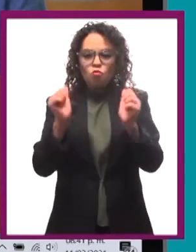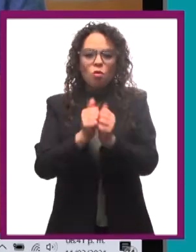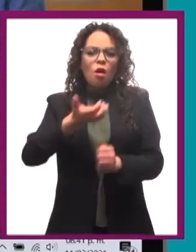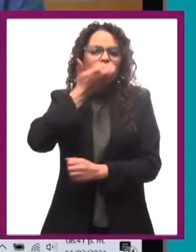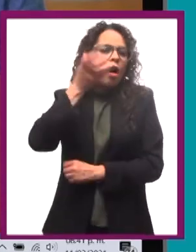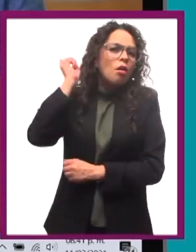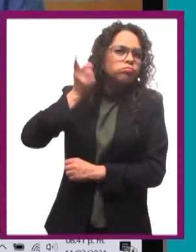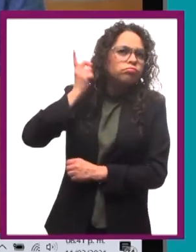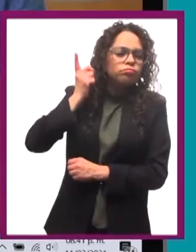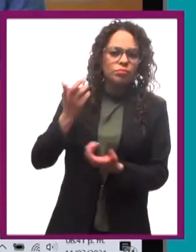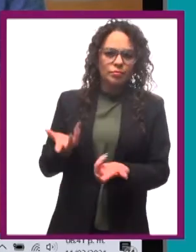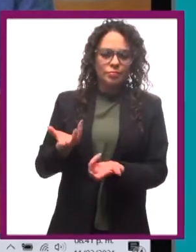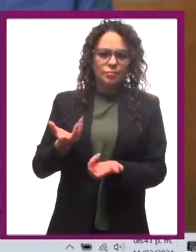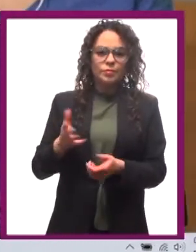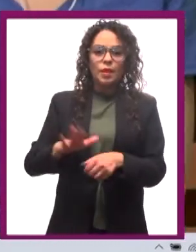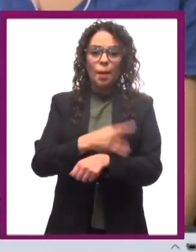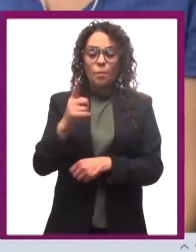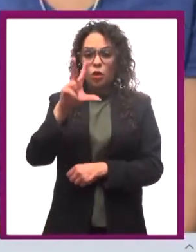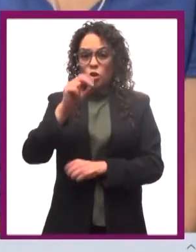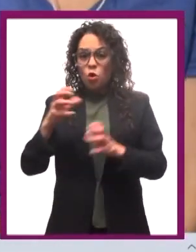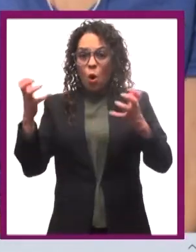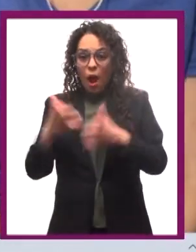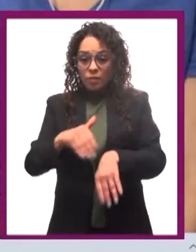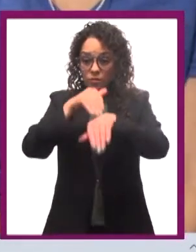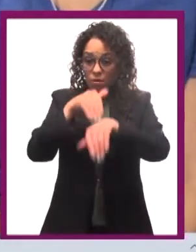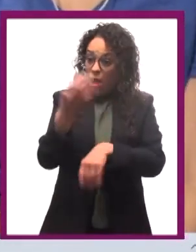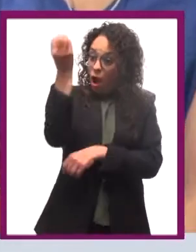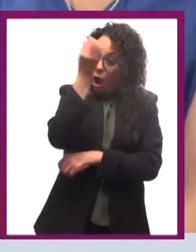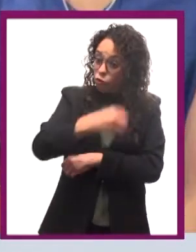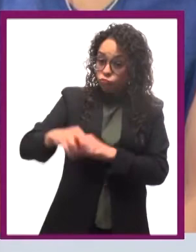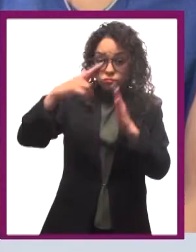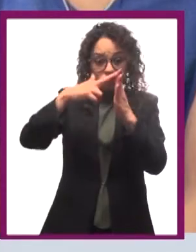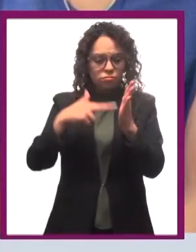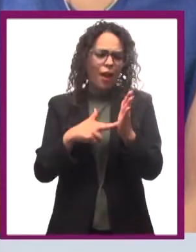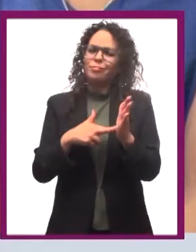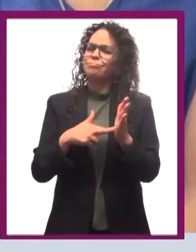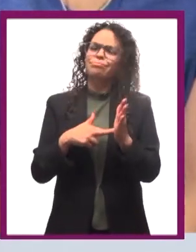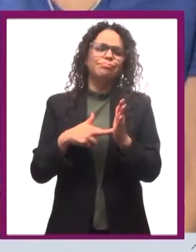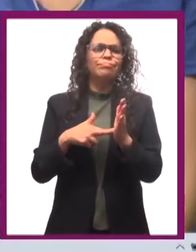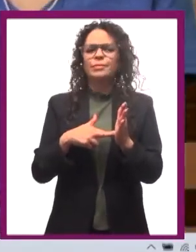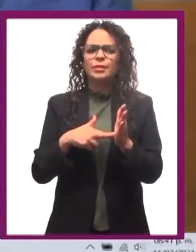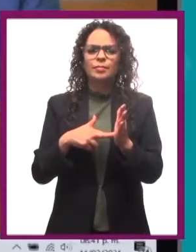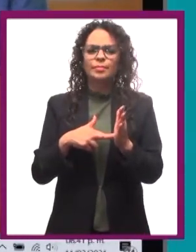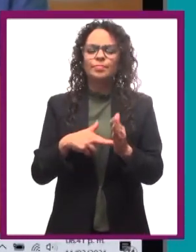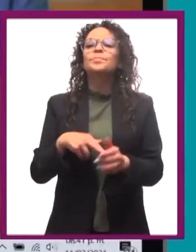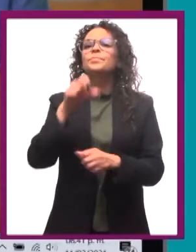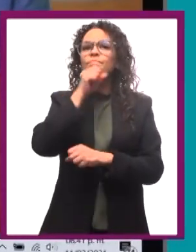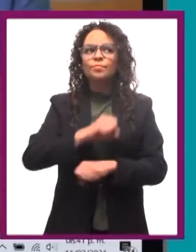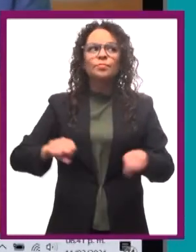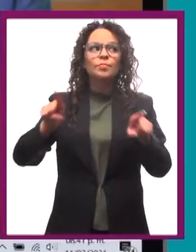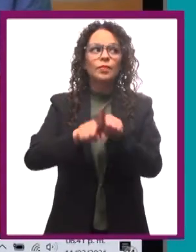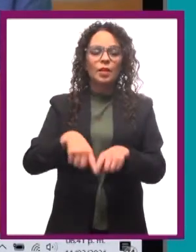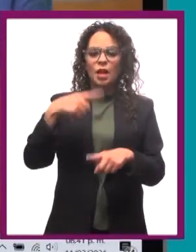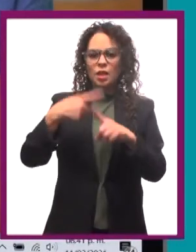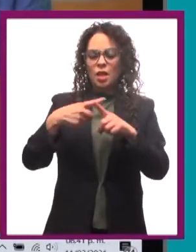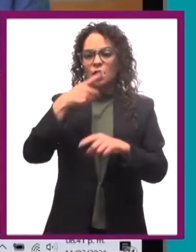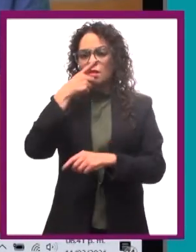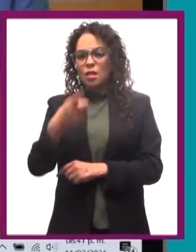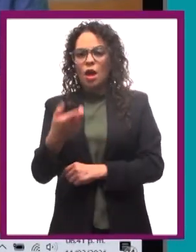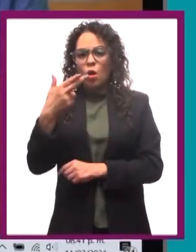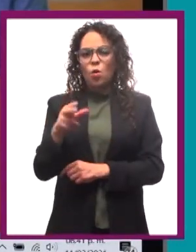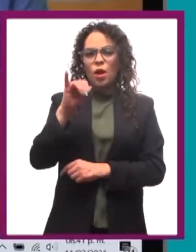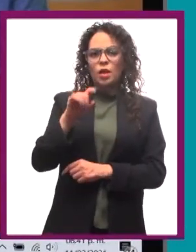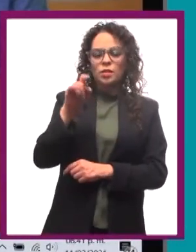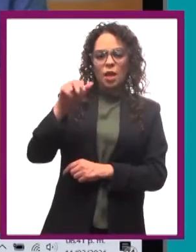cotidiana. Y también es libre porque no se realiza como una obligación. Como también decía